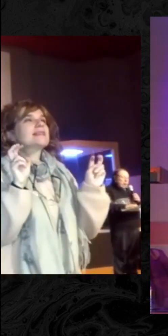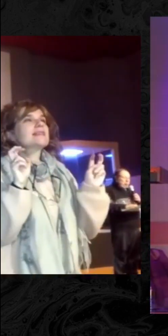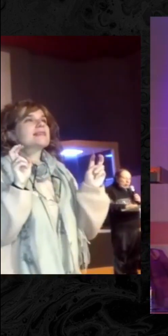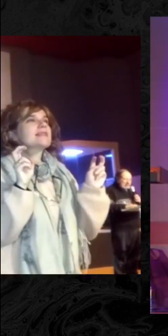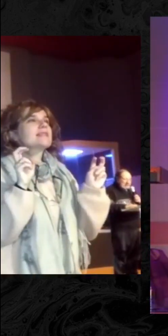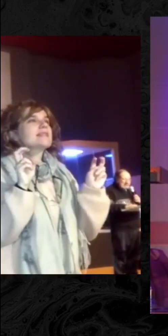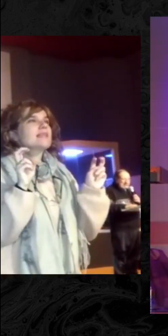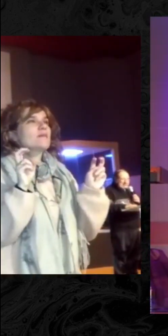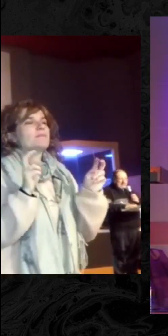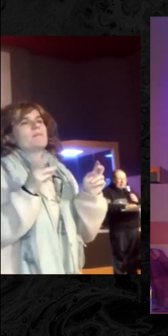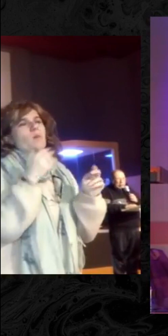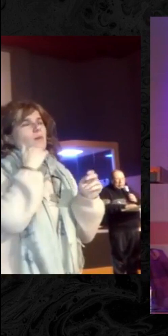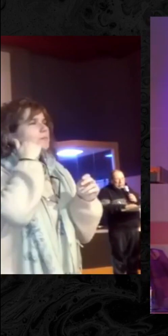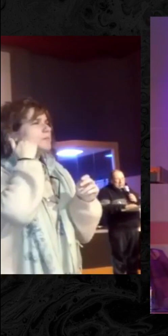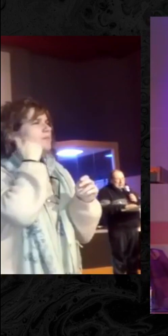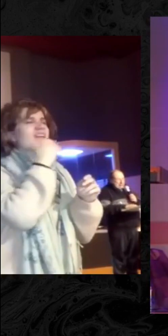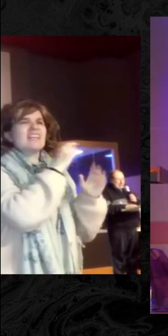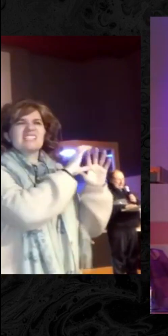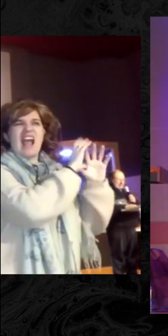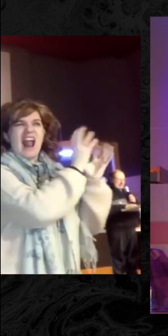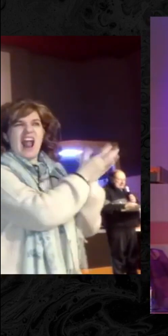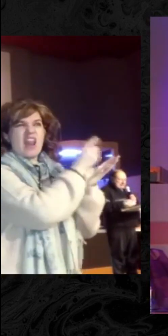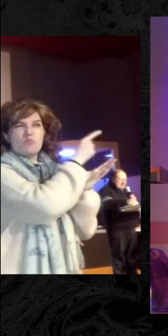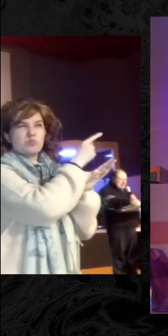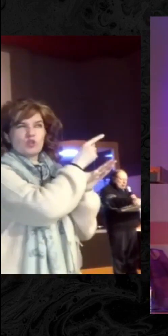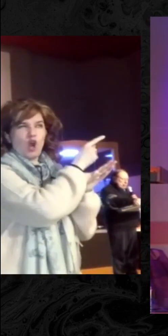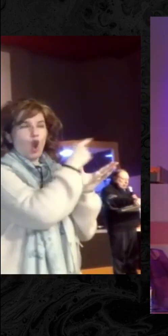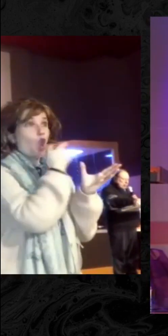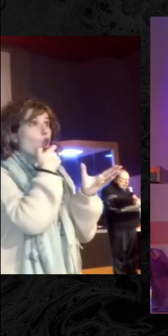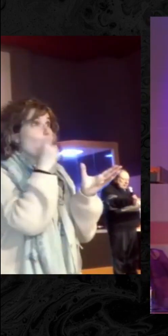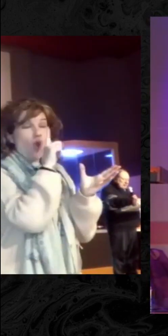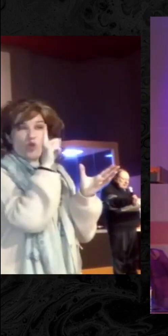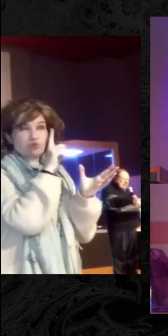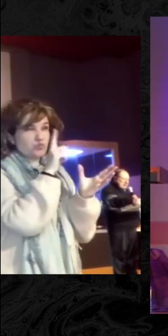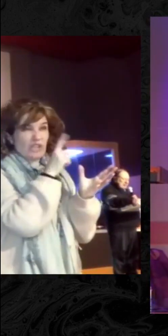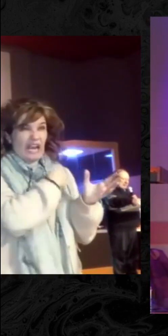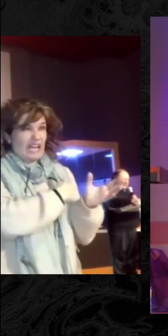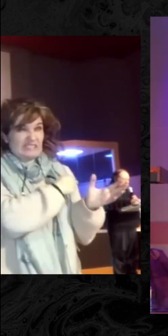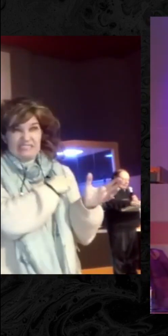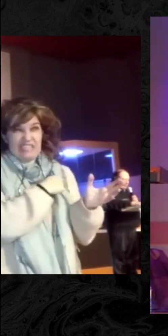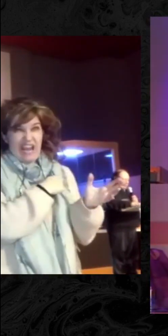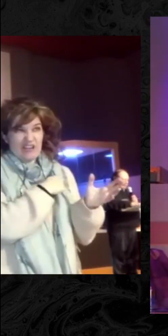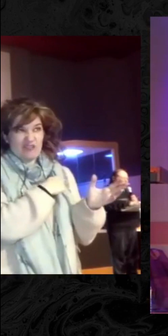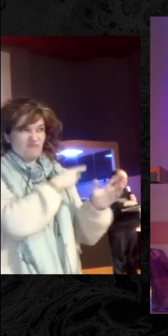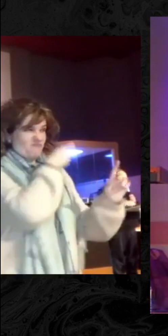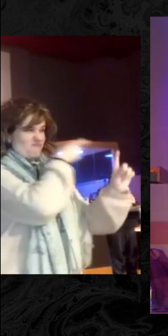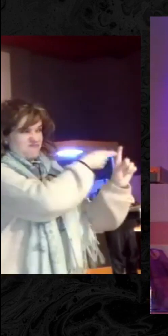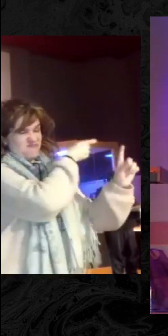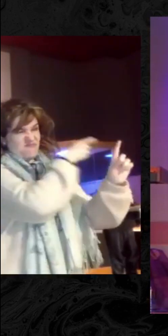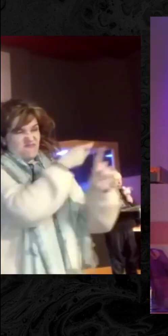mundo nos odia el mundo nos aborrece Cristo dijo si a mí me han aborrecido